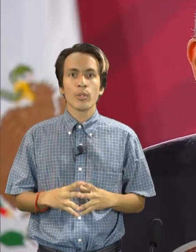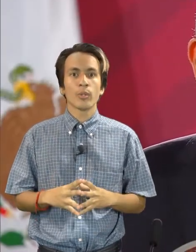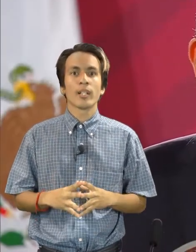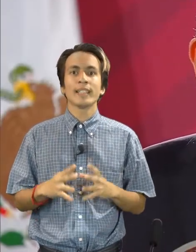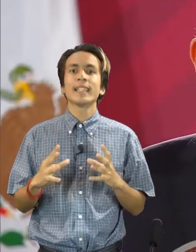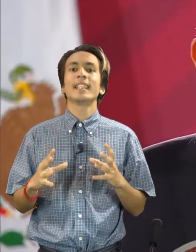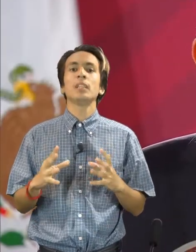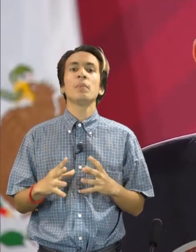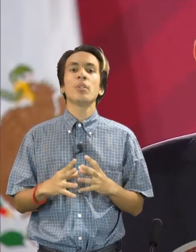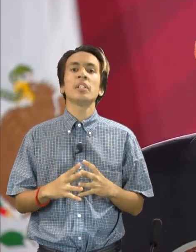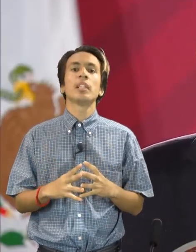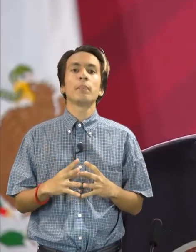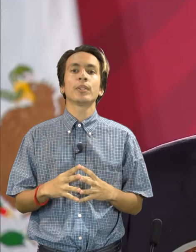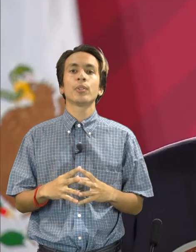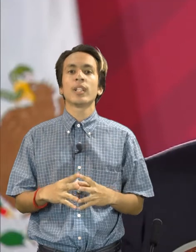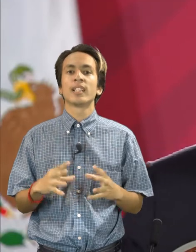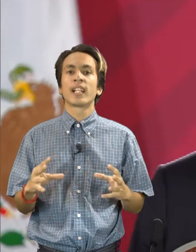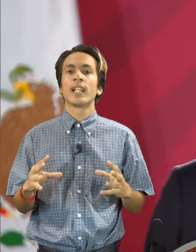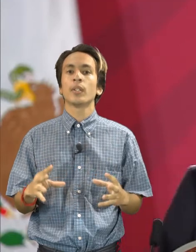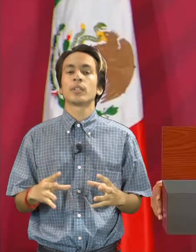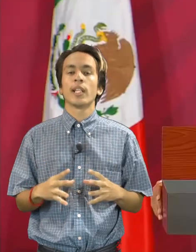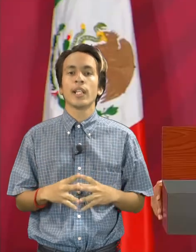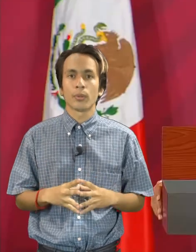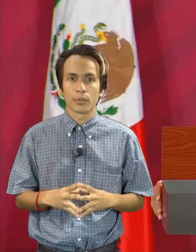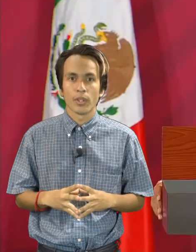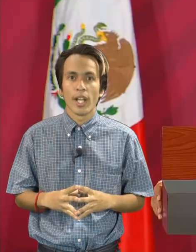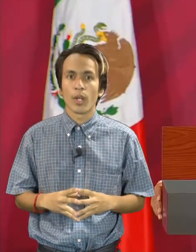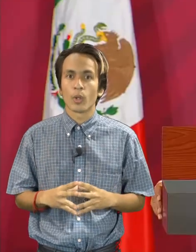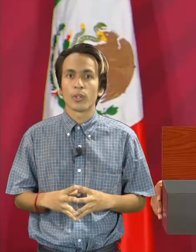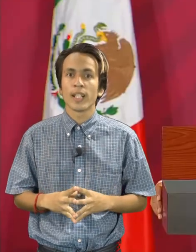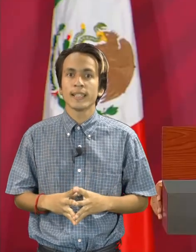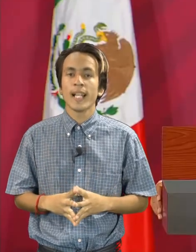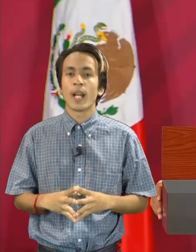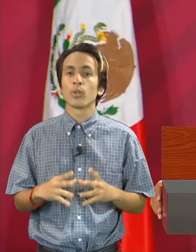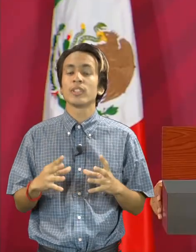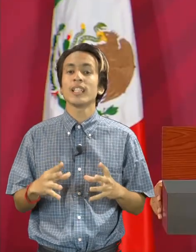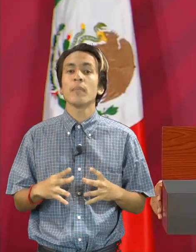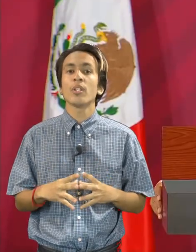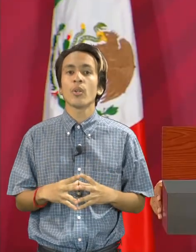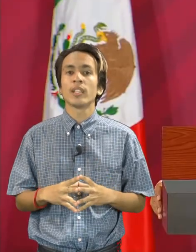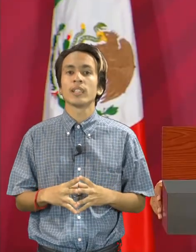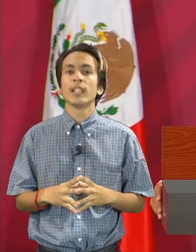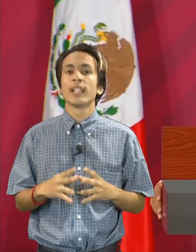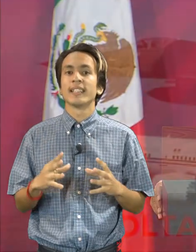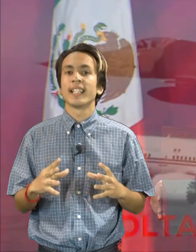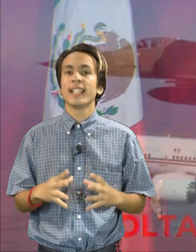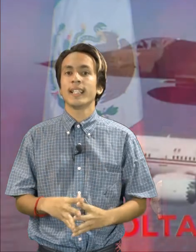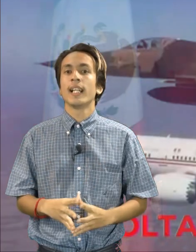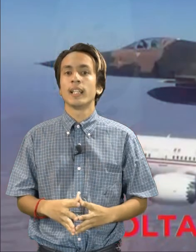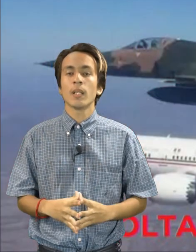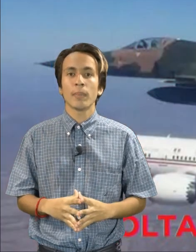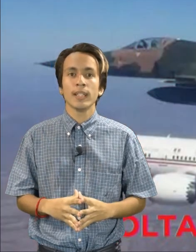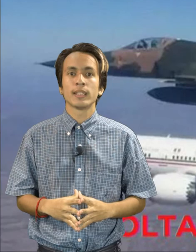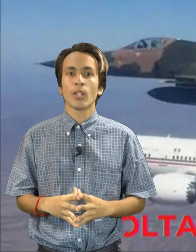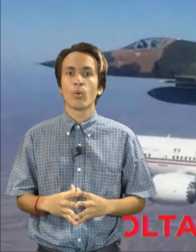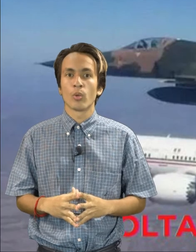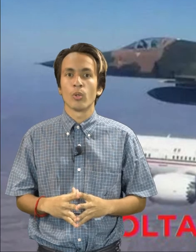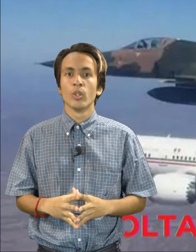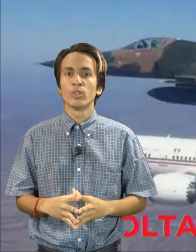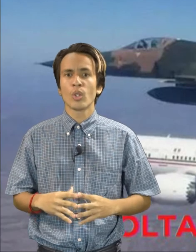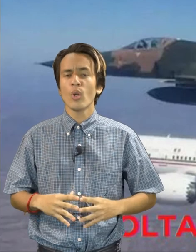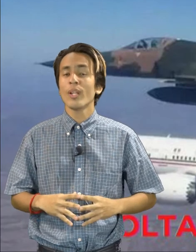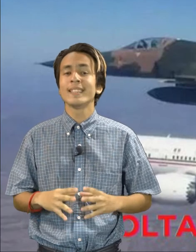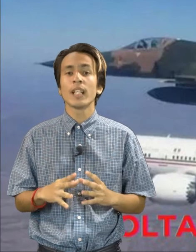al año gasta 6 millones de pesos en traslados aéreos, en contraste a los 7 millones que se gasta el